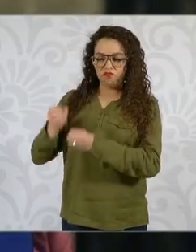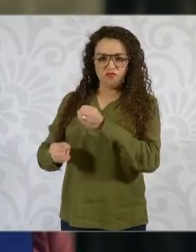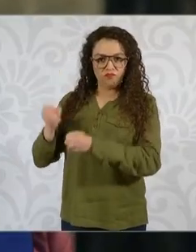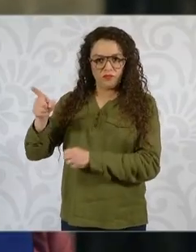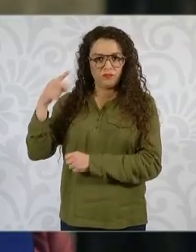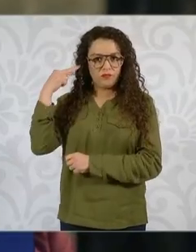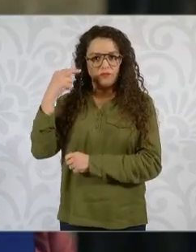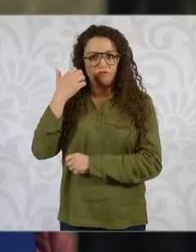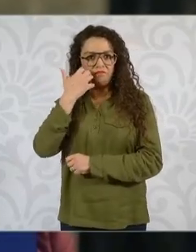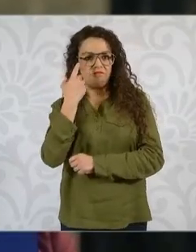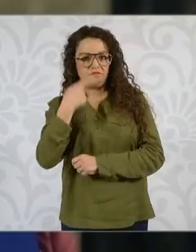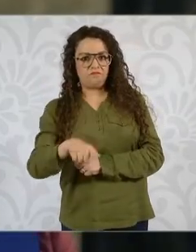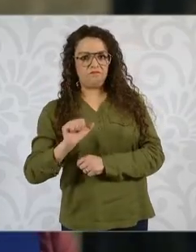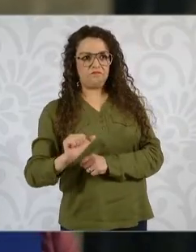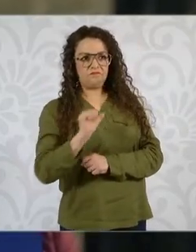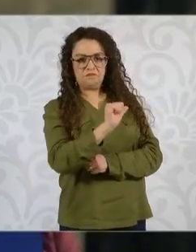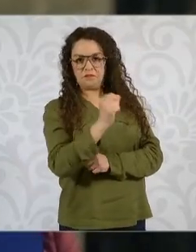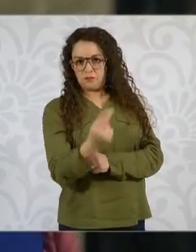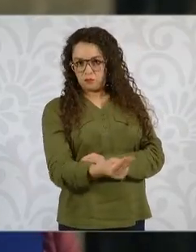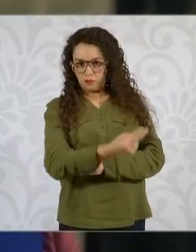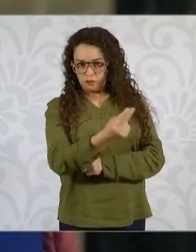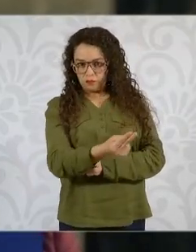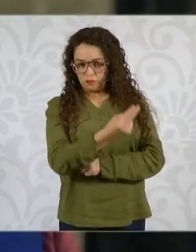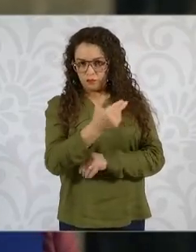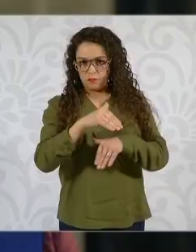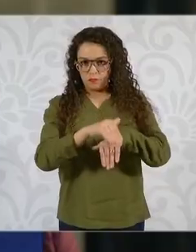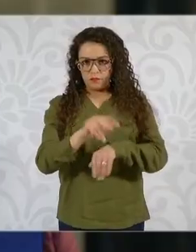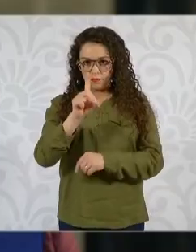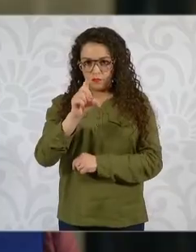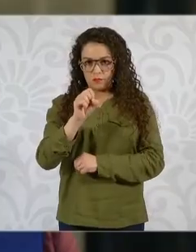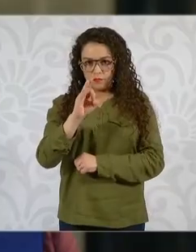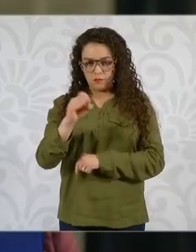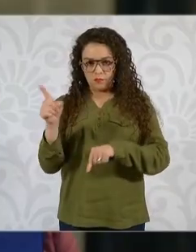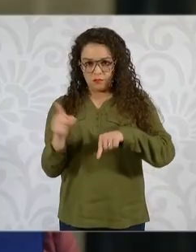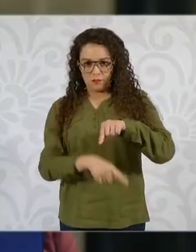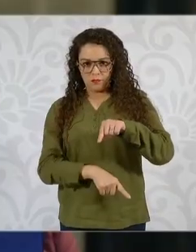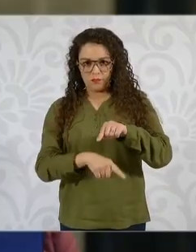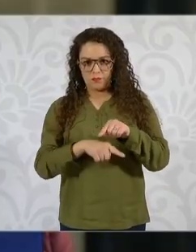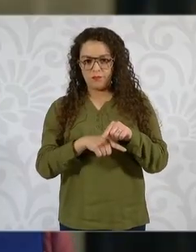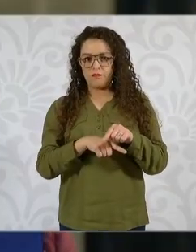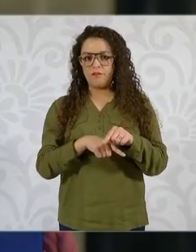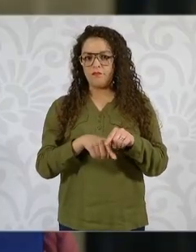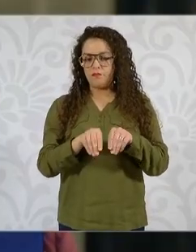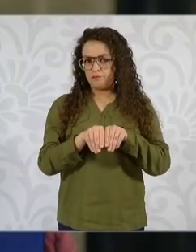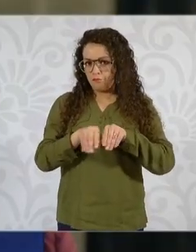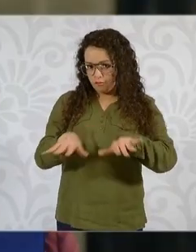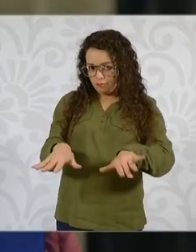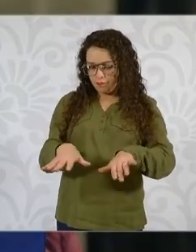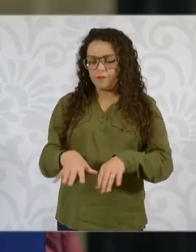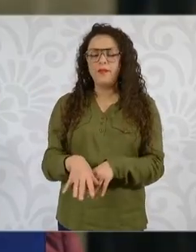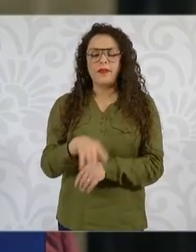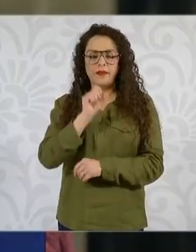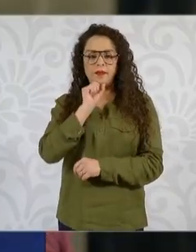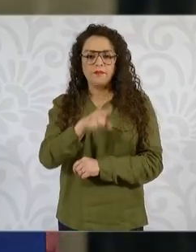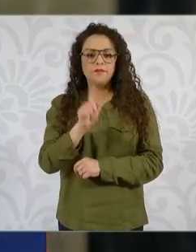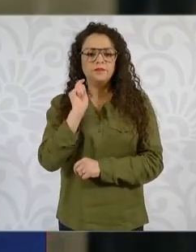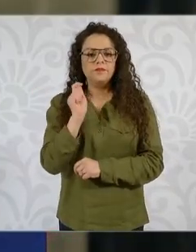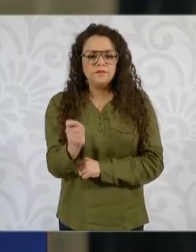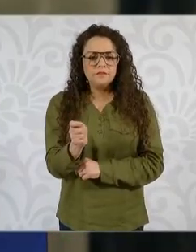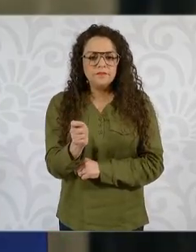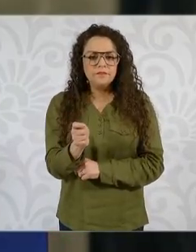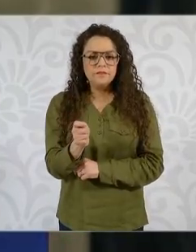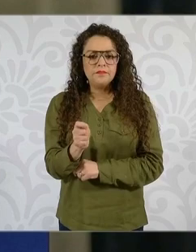Veracruz Nancy Juárez también hace un llamado hacia la parte